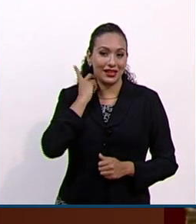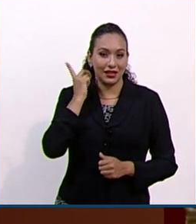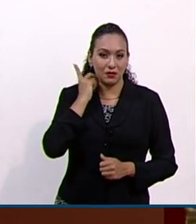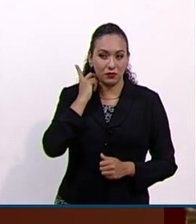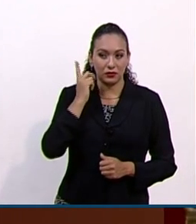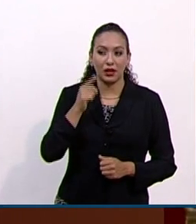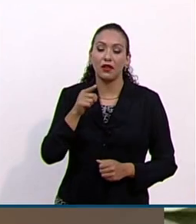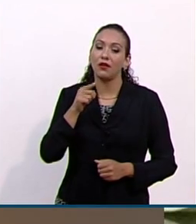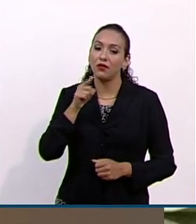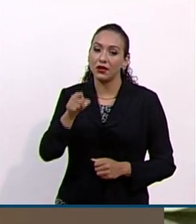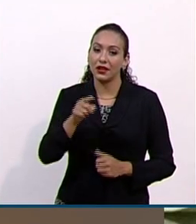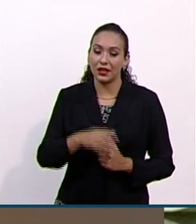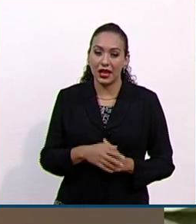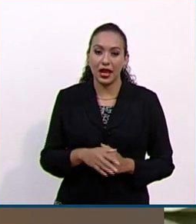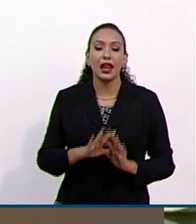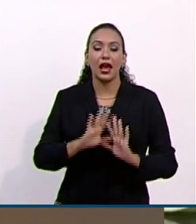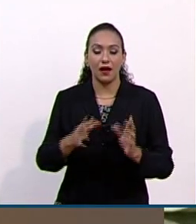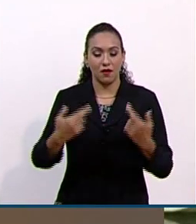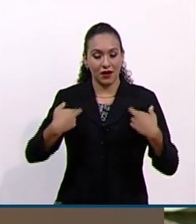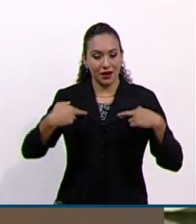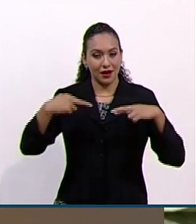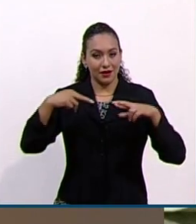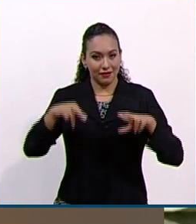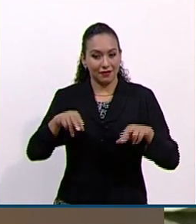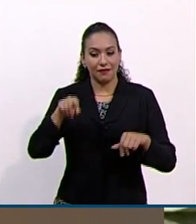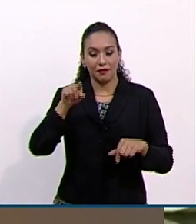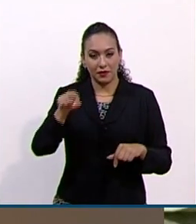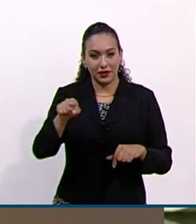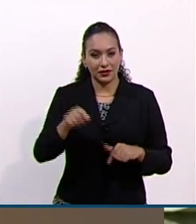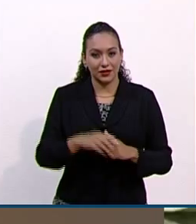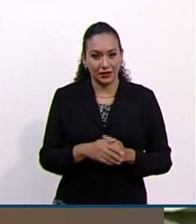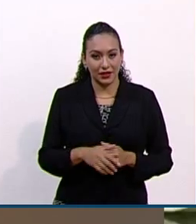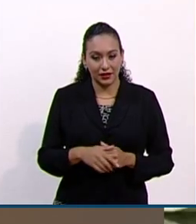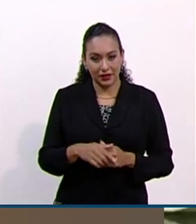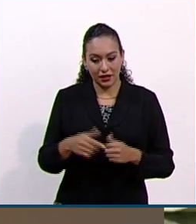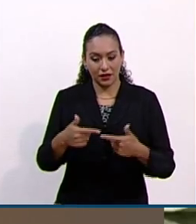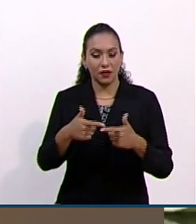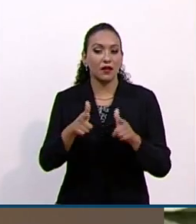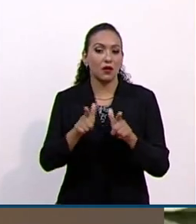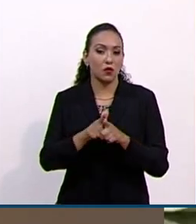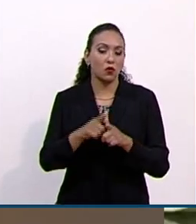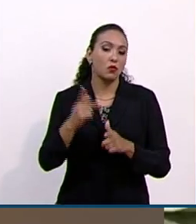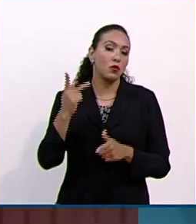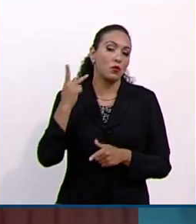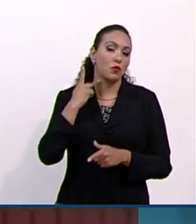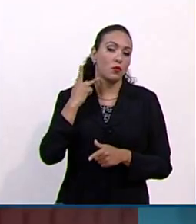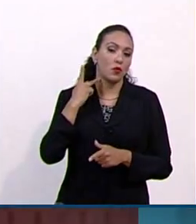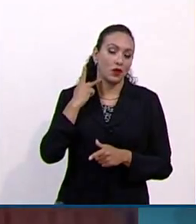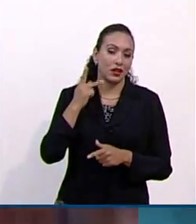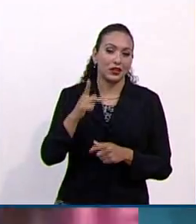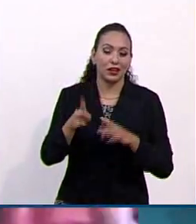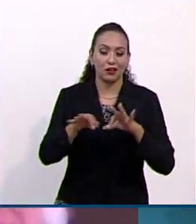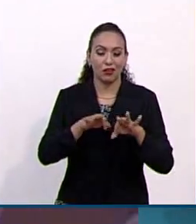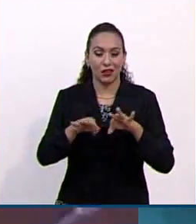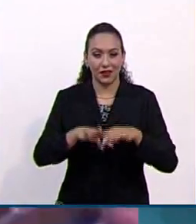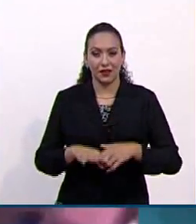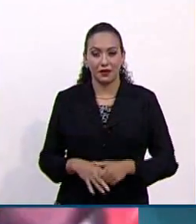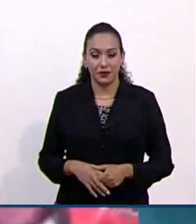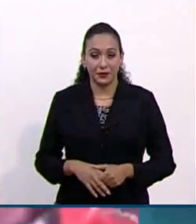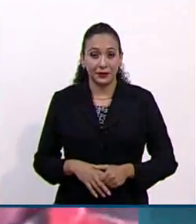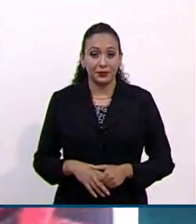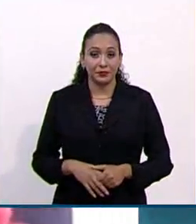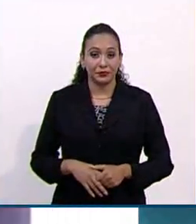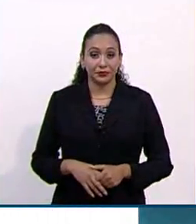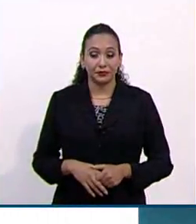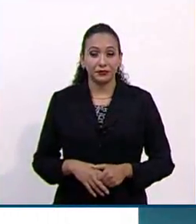por el principio de representación proporcional postulado por el Partido del Trabajo, pues consideró que pese a que